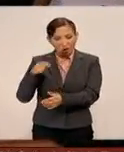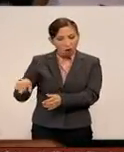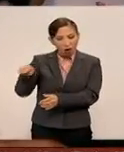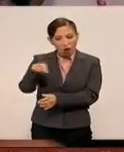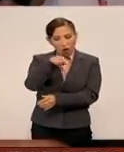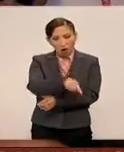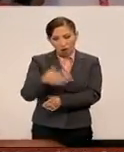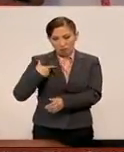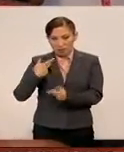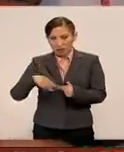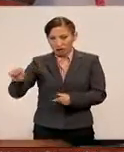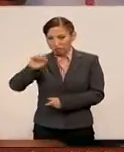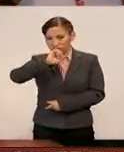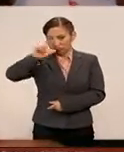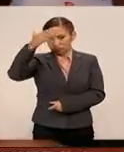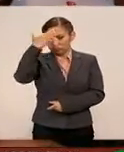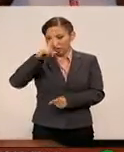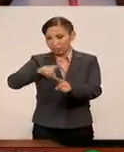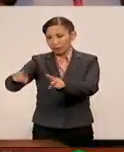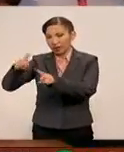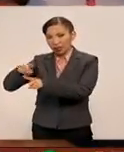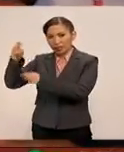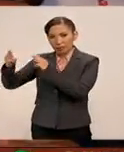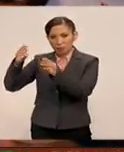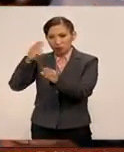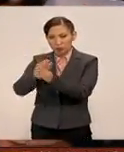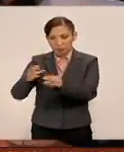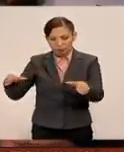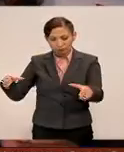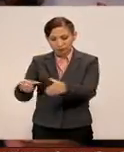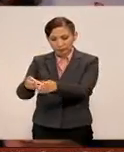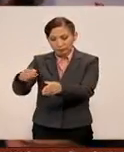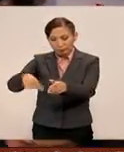aquellos peritos de diversas partes del mundo